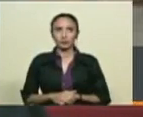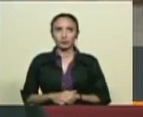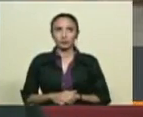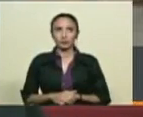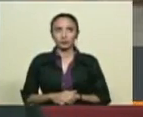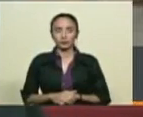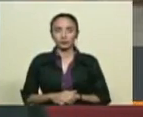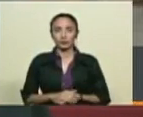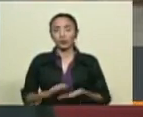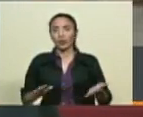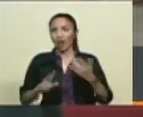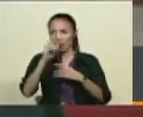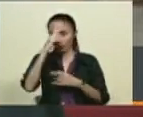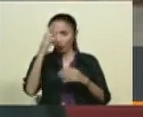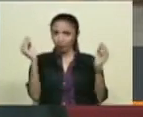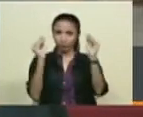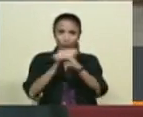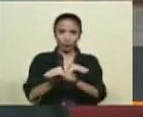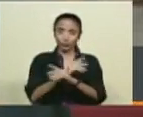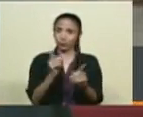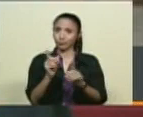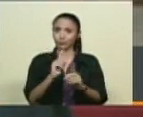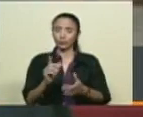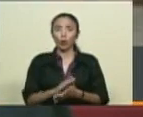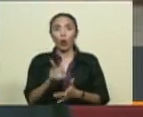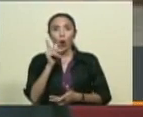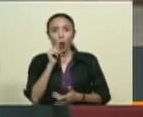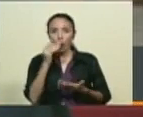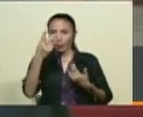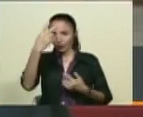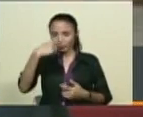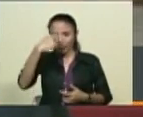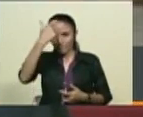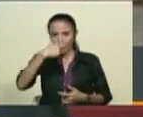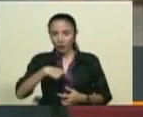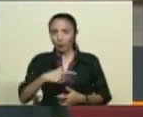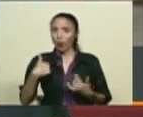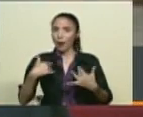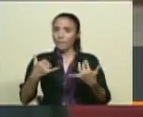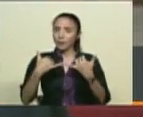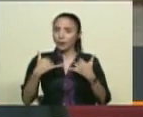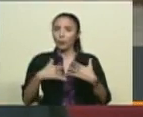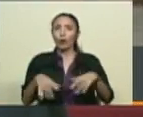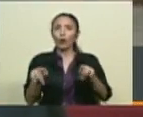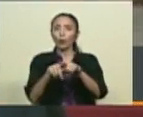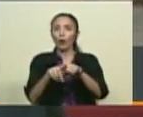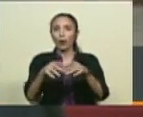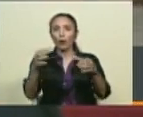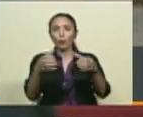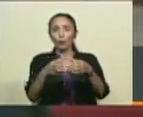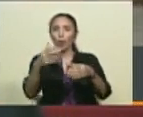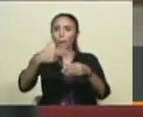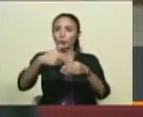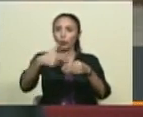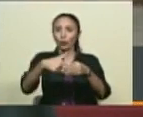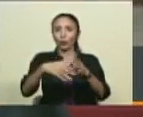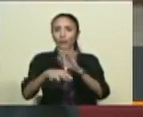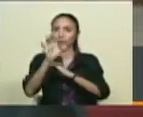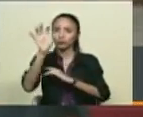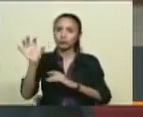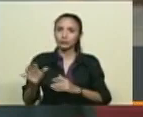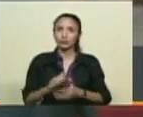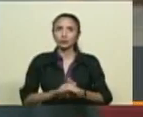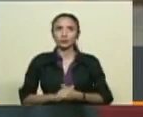OPEC. Sin duda que la casa de Pérez Alfonso es también la casa, el hogar de la OPEP. Therefore, every